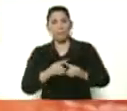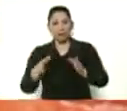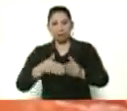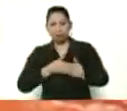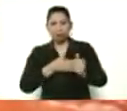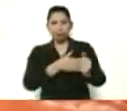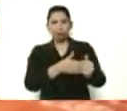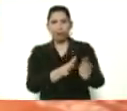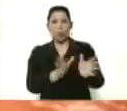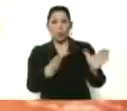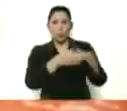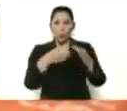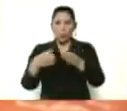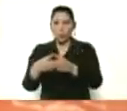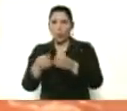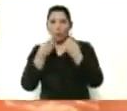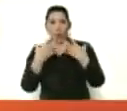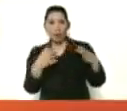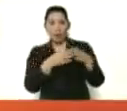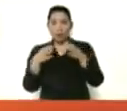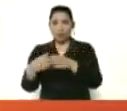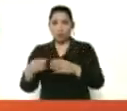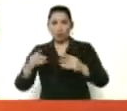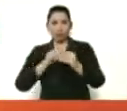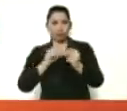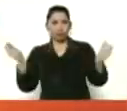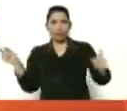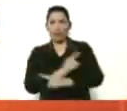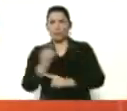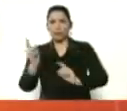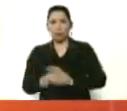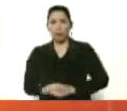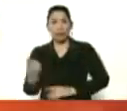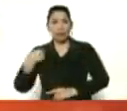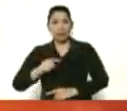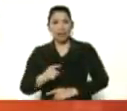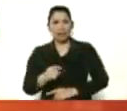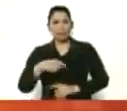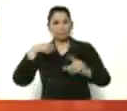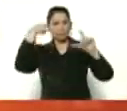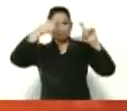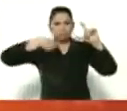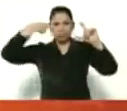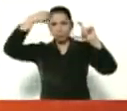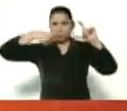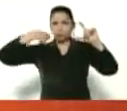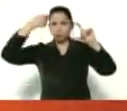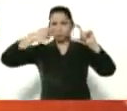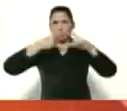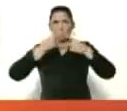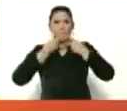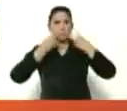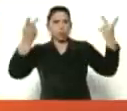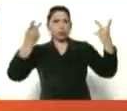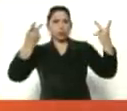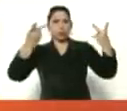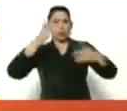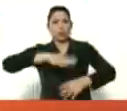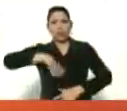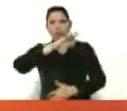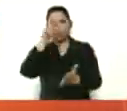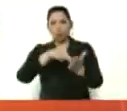un buen equipo y en tiempo récord tener un super documental para difundirlo a nivel